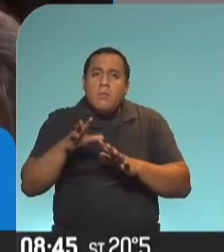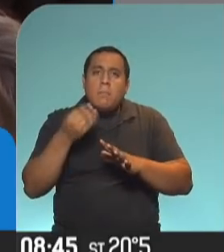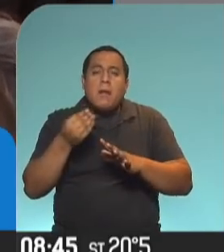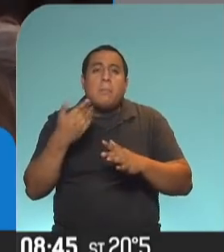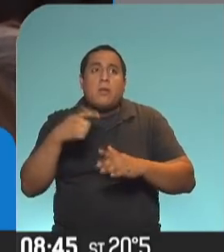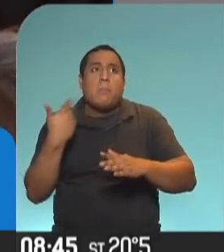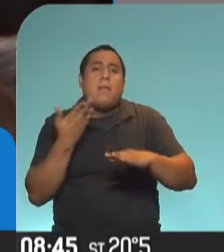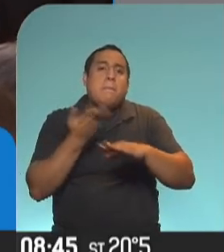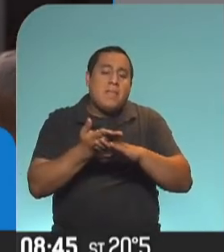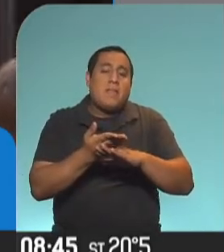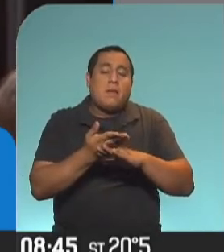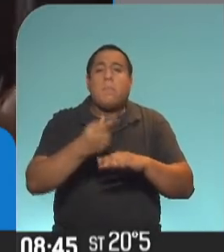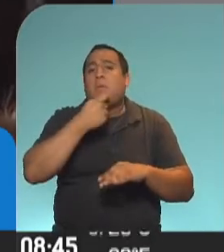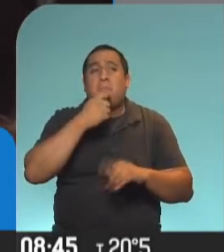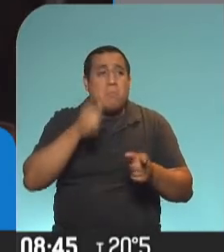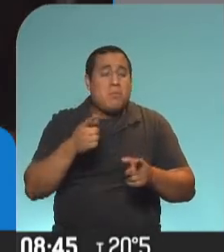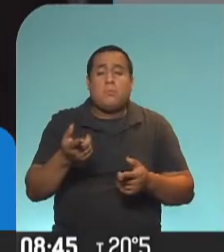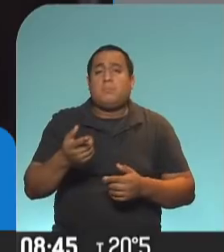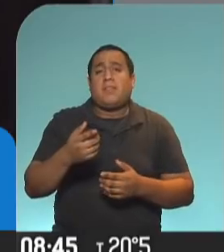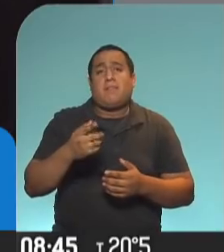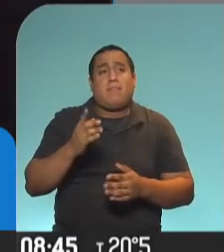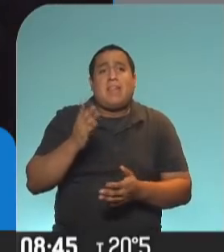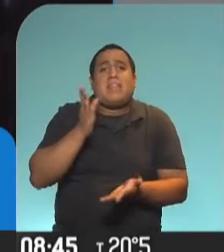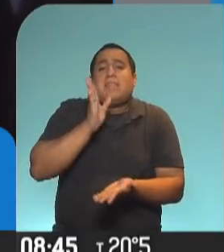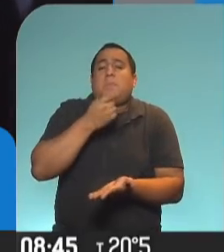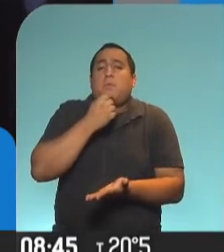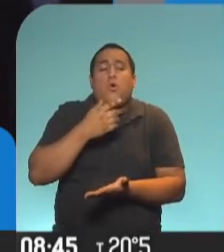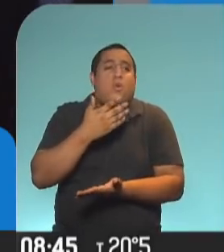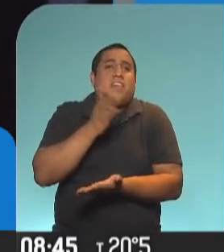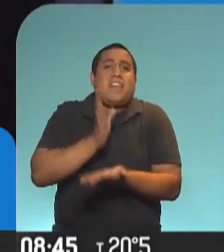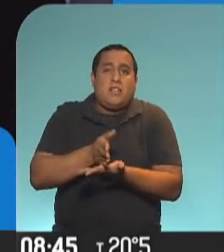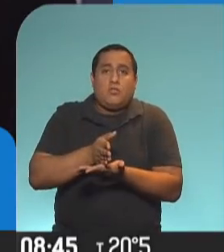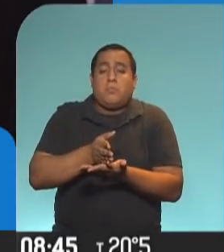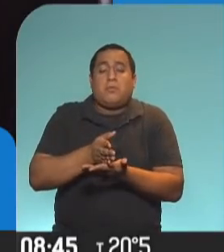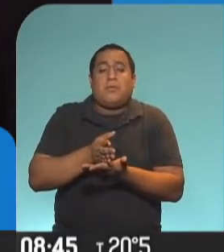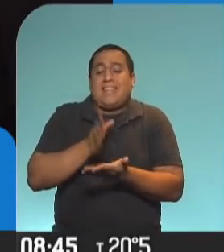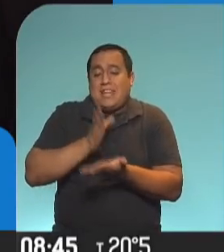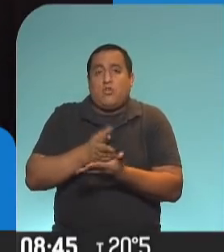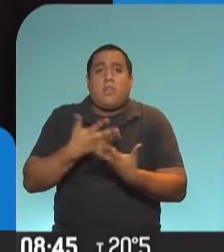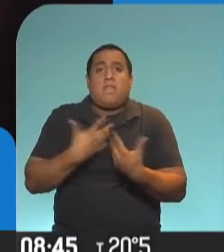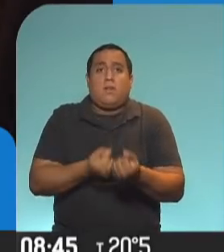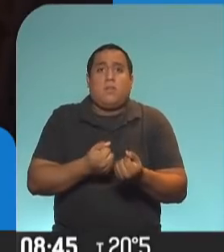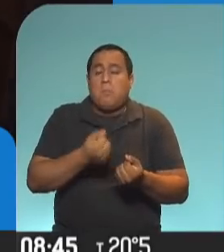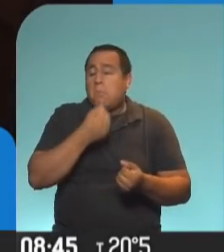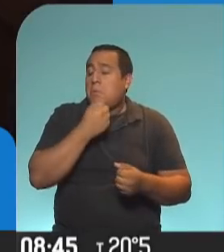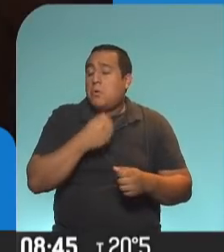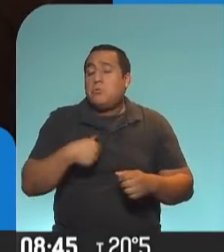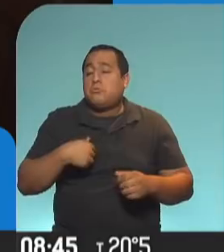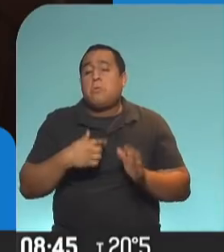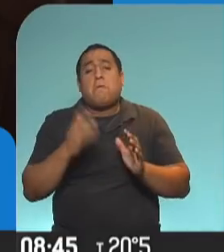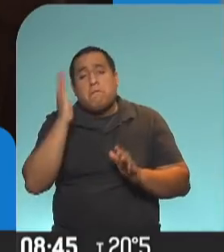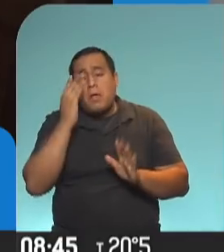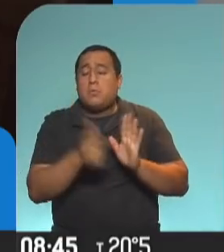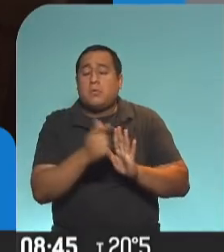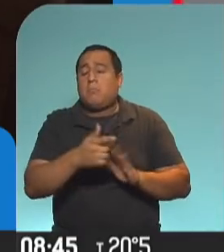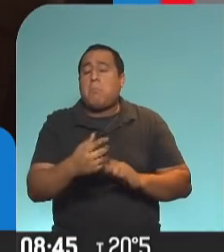tan simple como, viste, en el Estado de Derecho, la posibilidad de defenderse, de decir, mira, me están removiendo contenido. Correcto. Este contenido